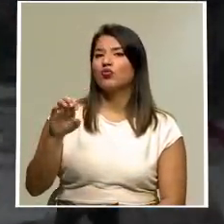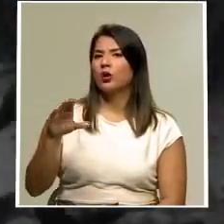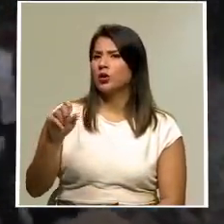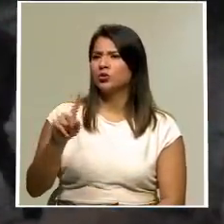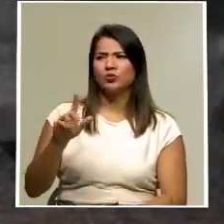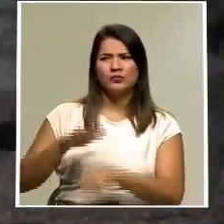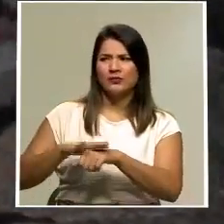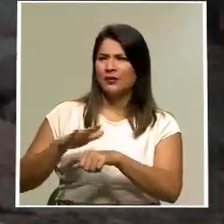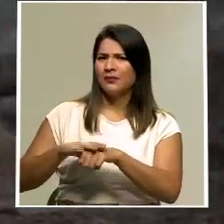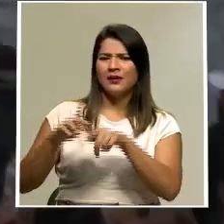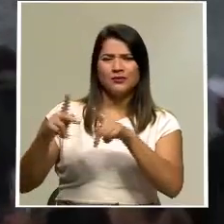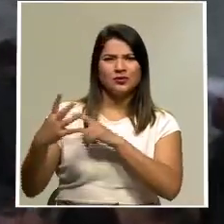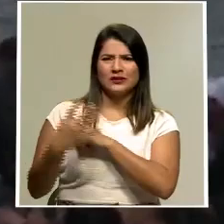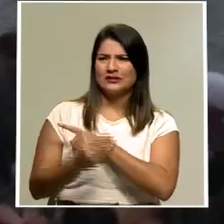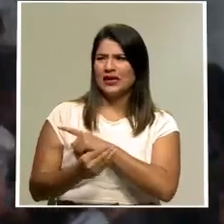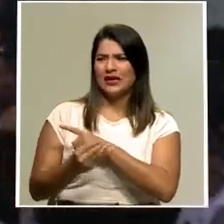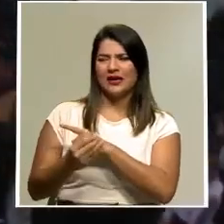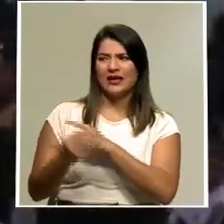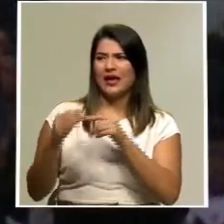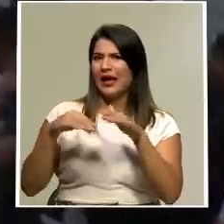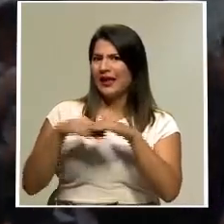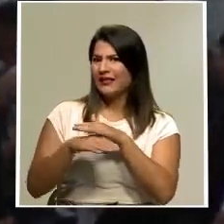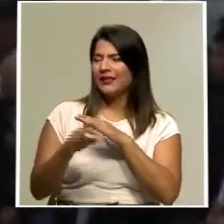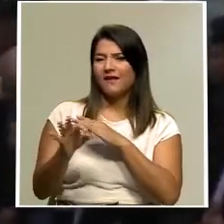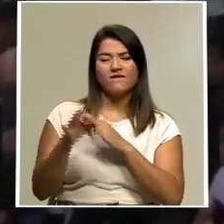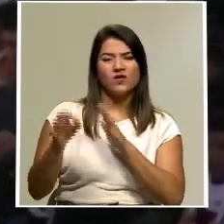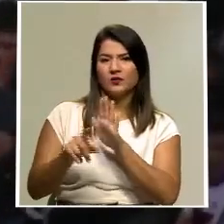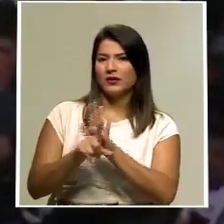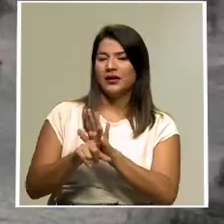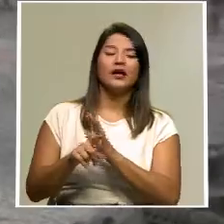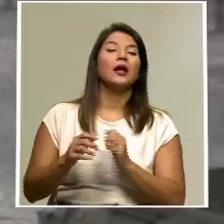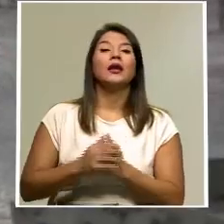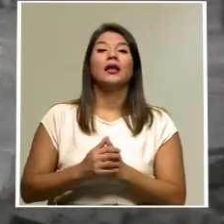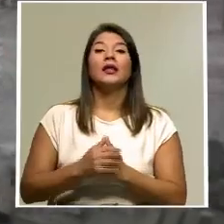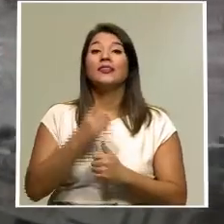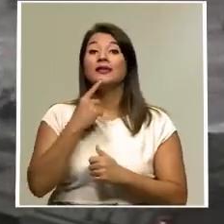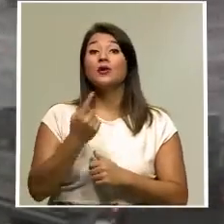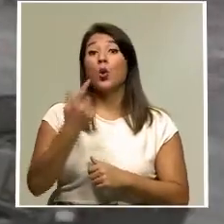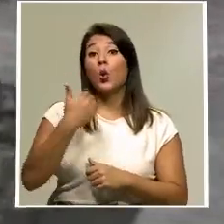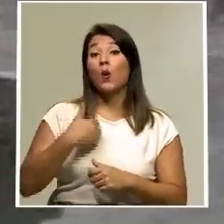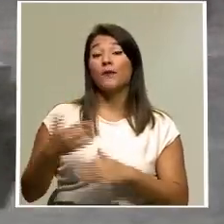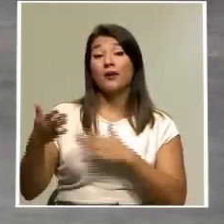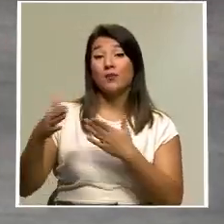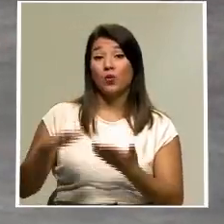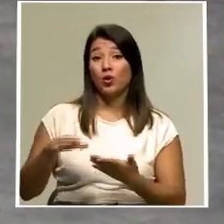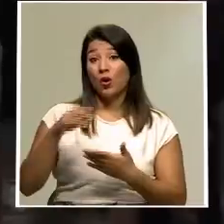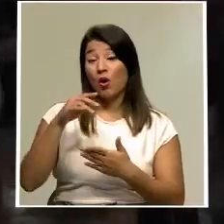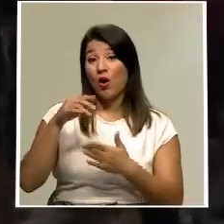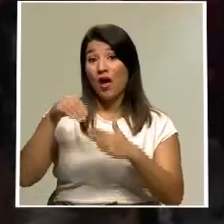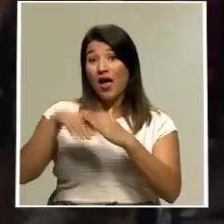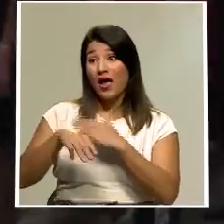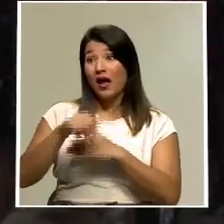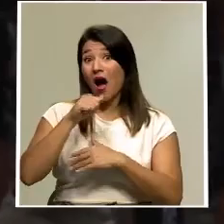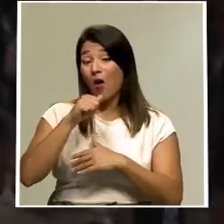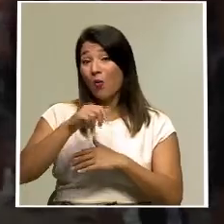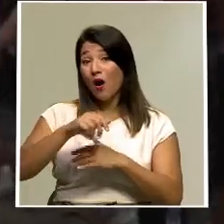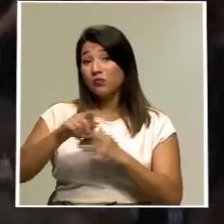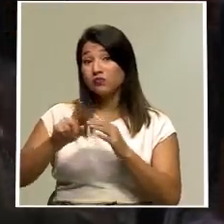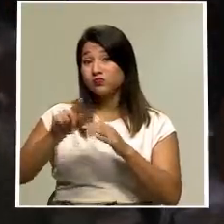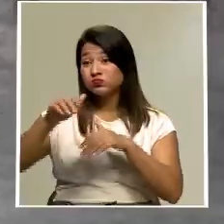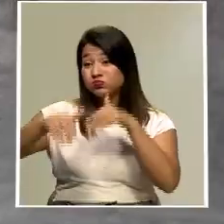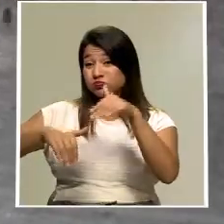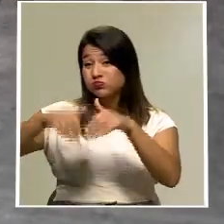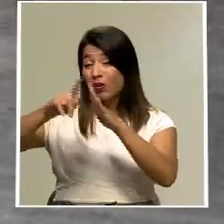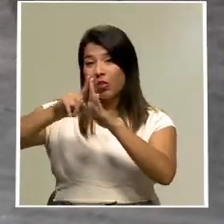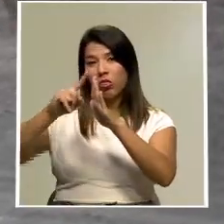de su territorio. La delegación del gobierno en Ceuta informó que un hombre murió ahogado el lunes mientras intentaba llegar al enclave